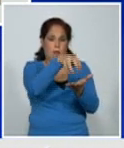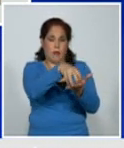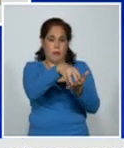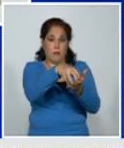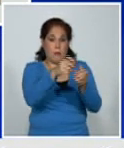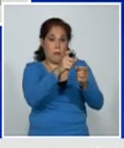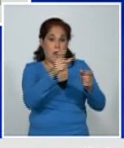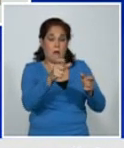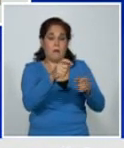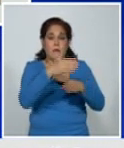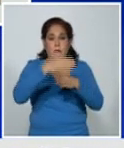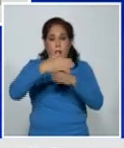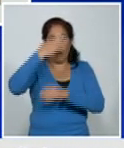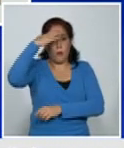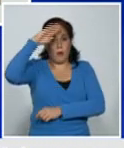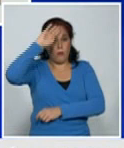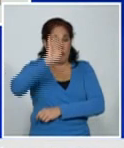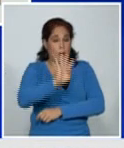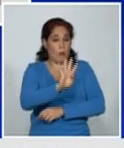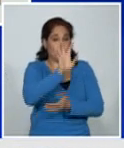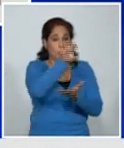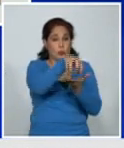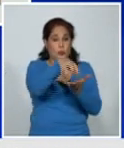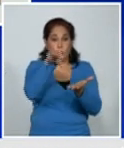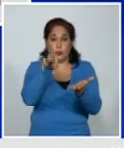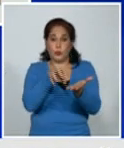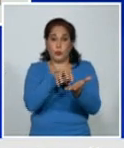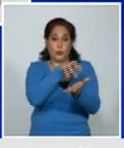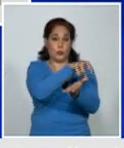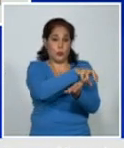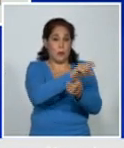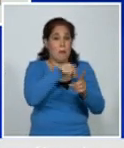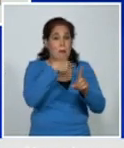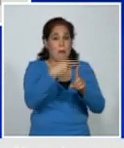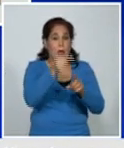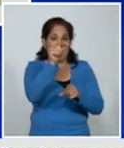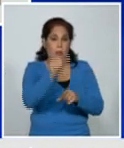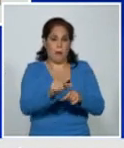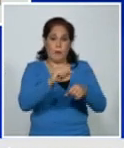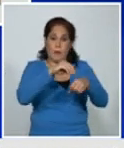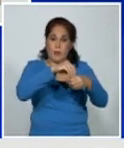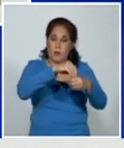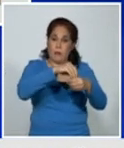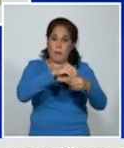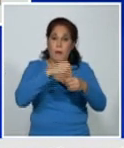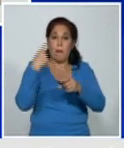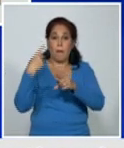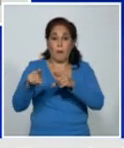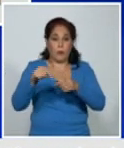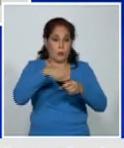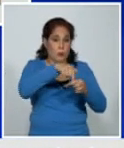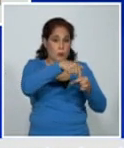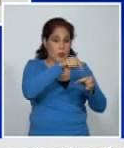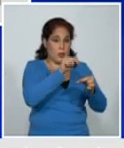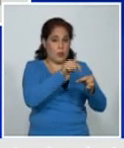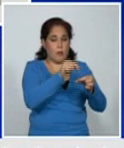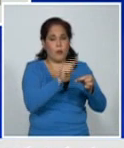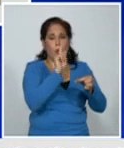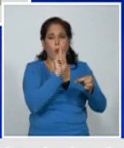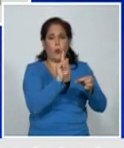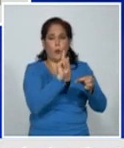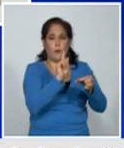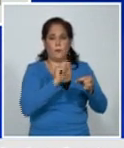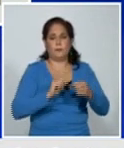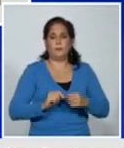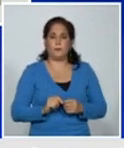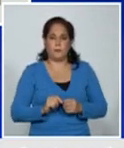de Cuba con 4, Guantánamo y el municipio especial Isla de la Juventud con 1 cada uno.